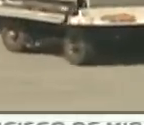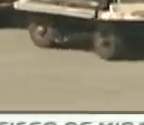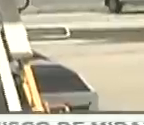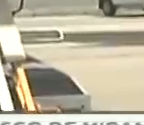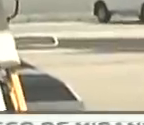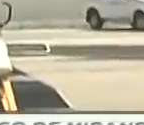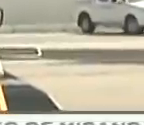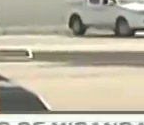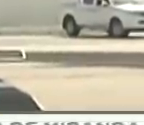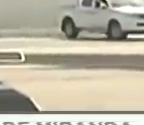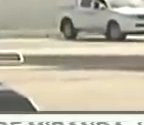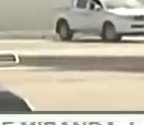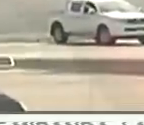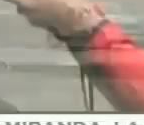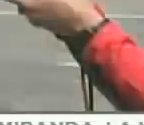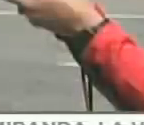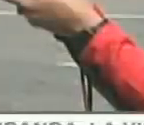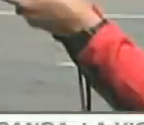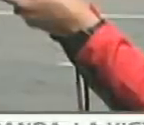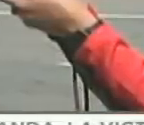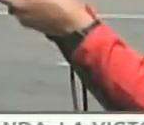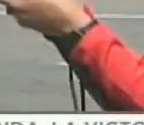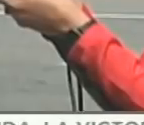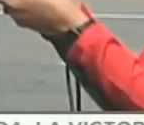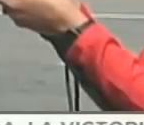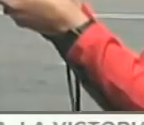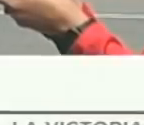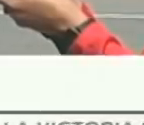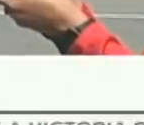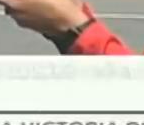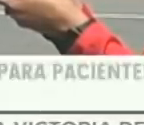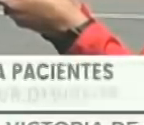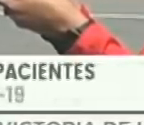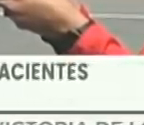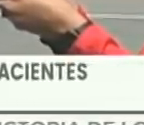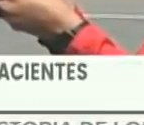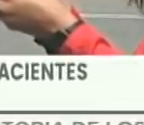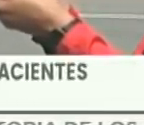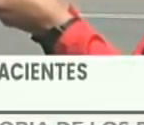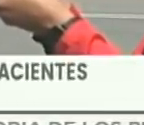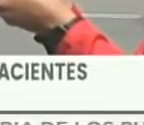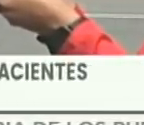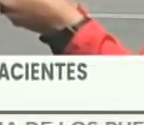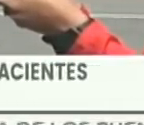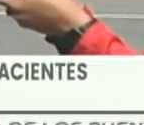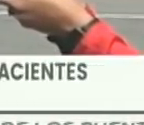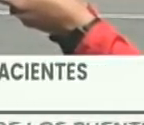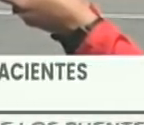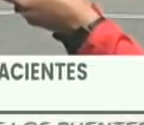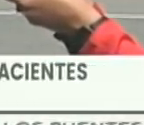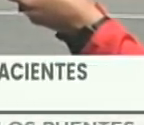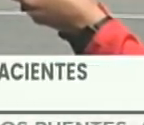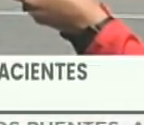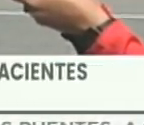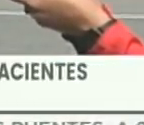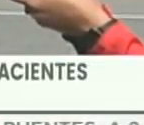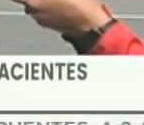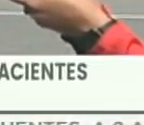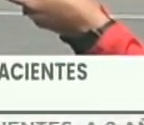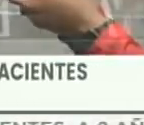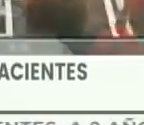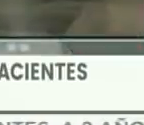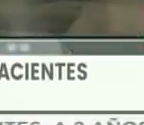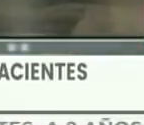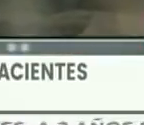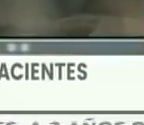son medidas coercitivas unilaterales, ilegales, arbitrarias y que le hacen daño al pueblo venezolano. Bueno, esa dificultad la hemos